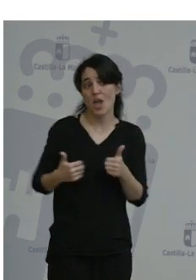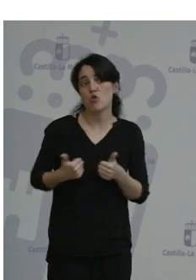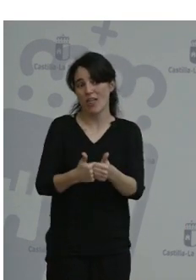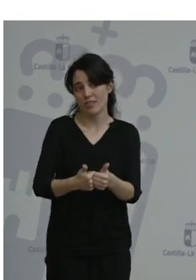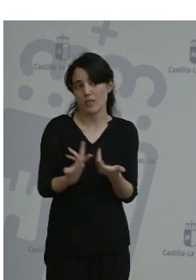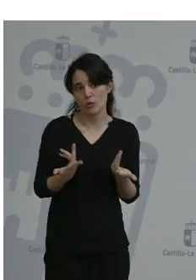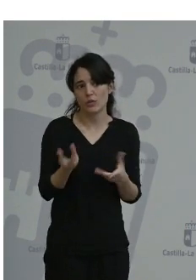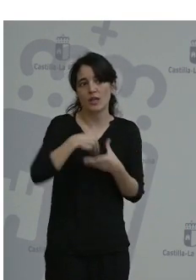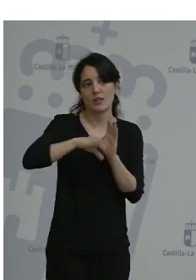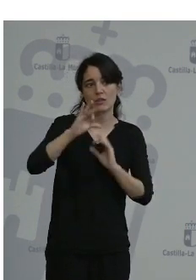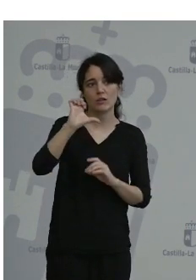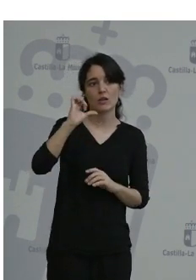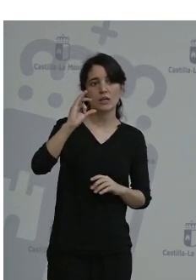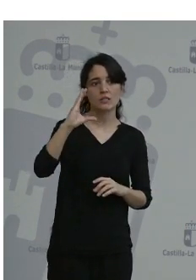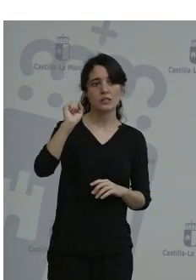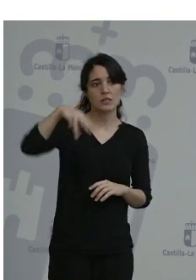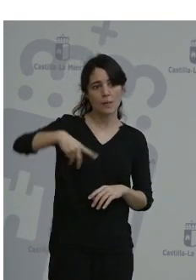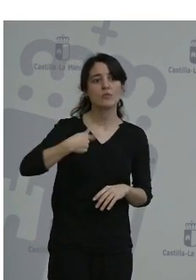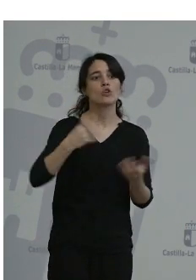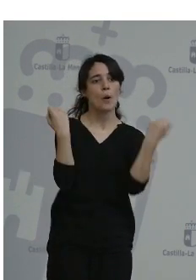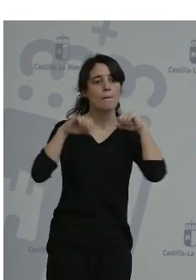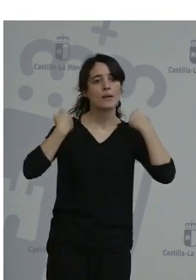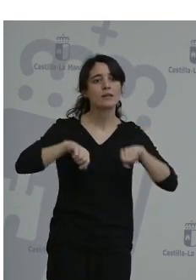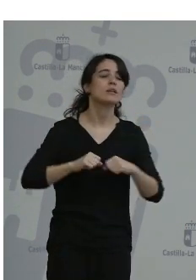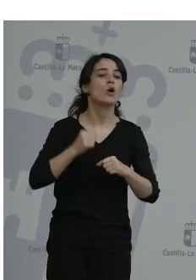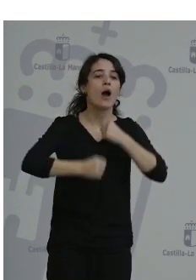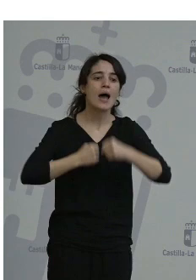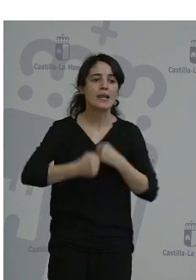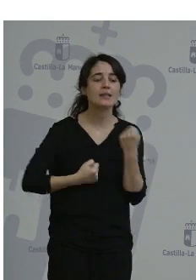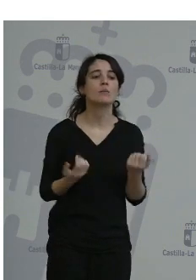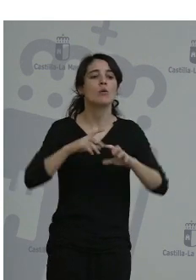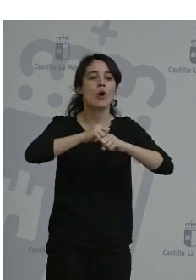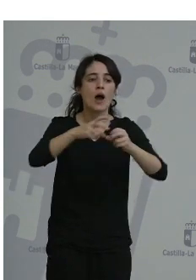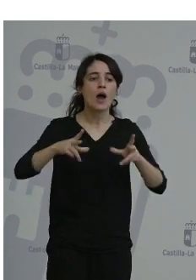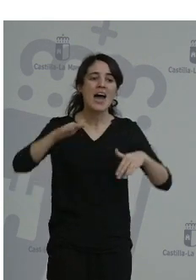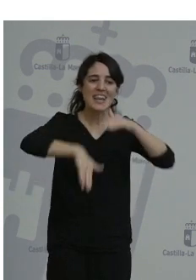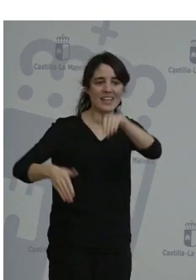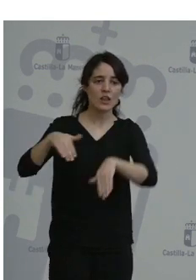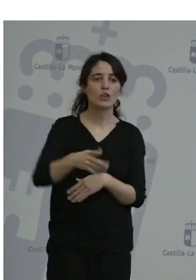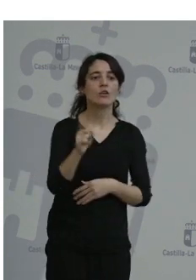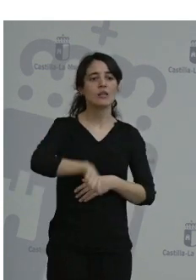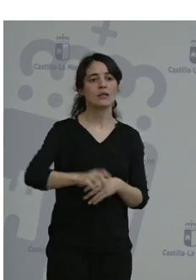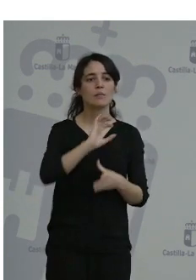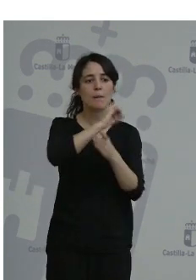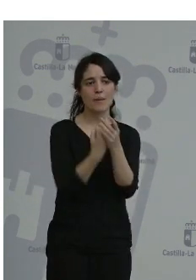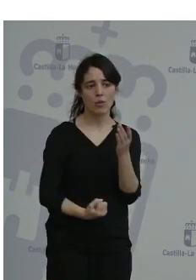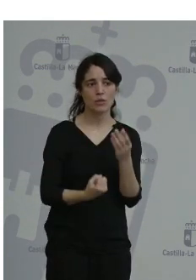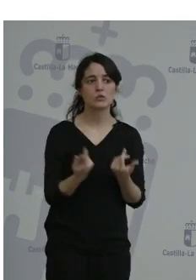Además, practico deporte, atletismo, natación y baloncesto. Y estoy federada en FECAM.